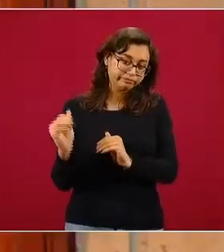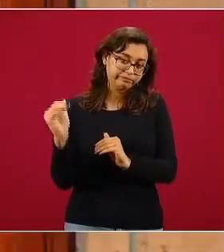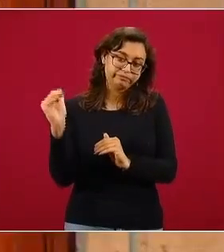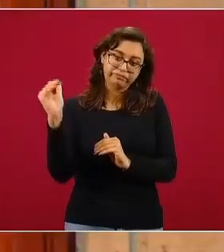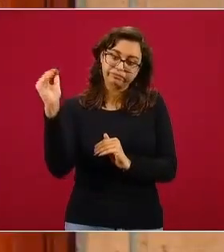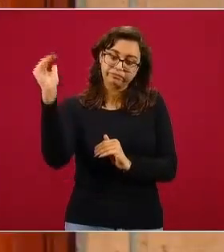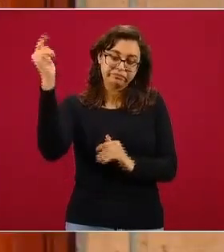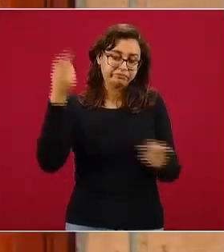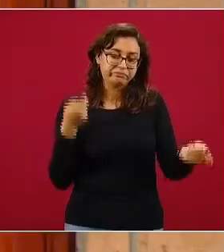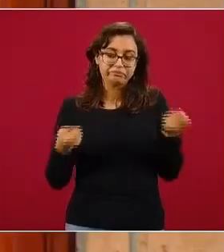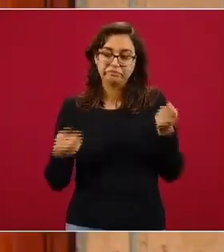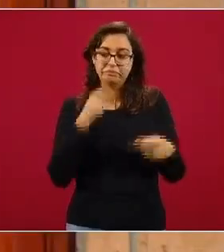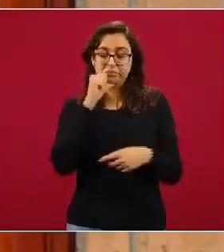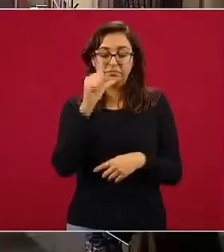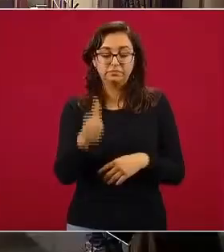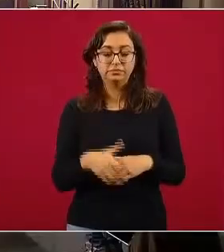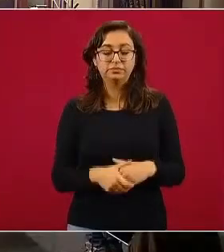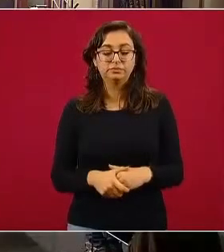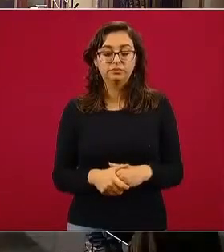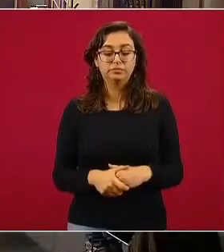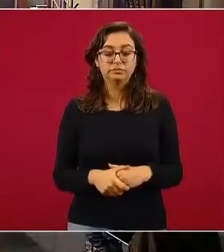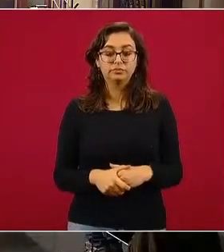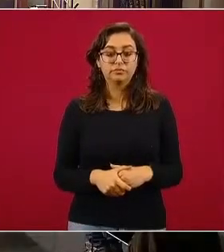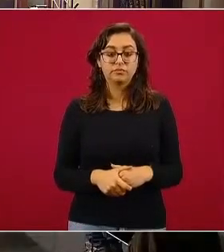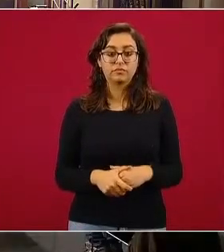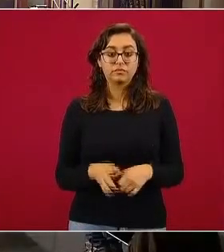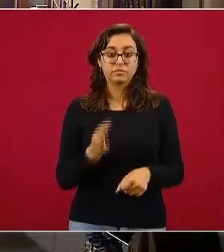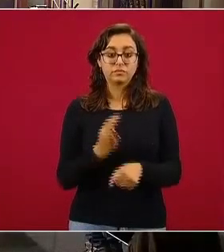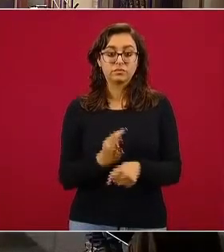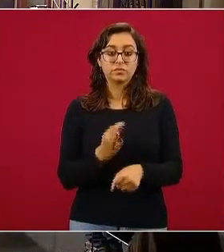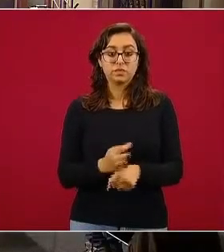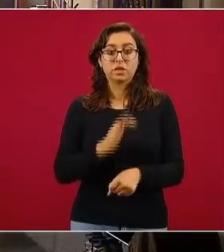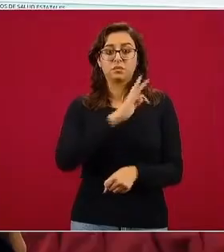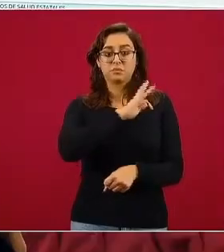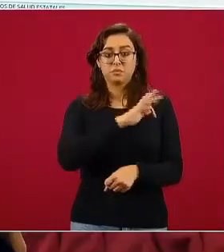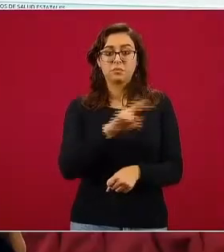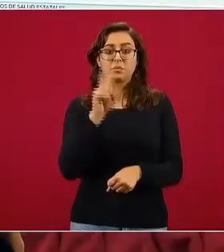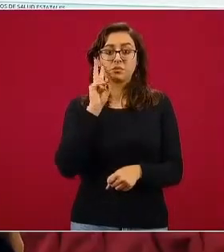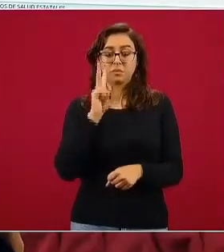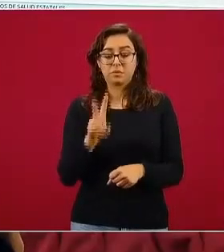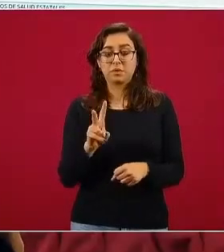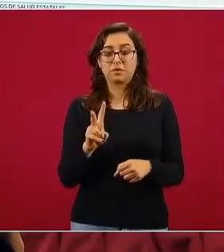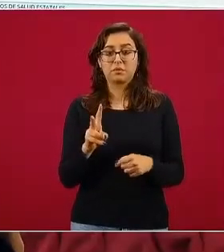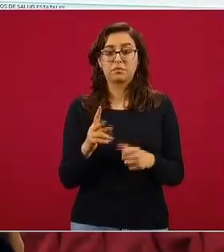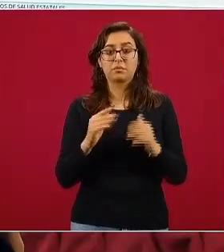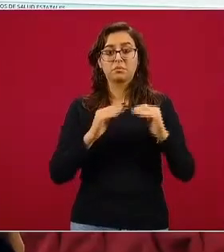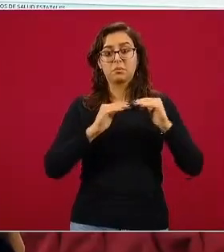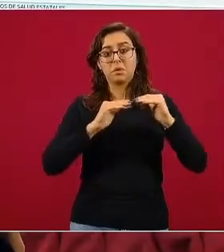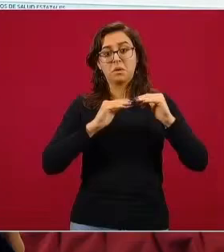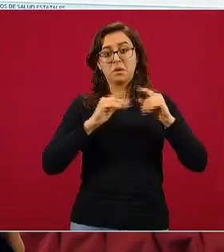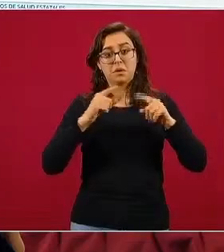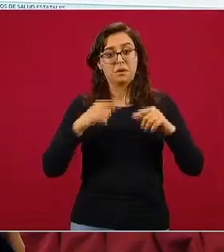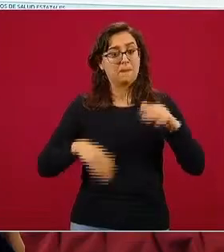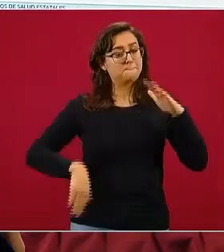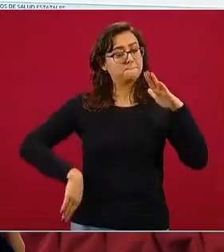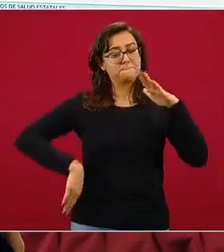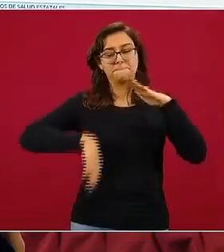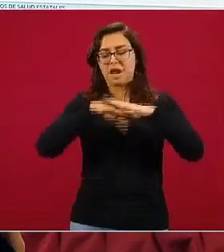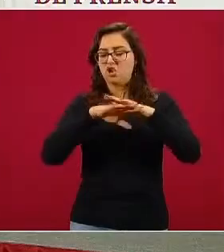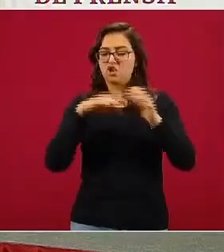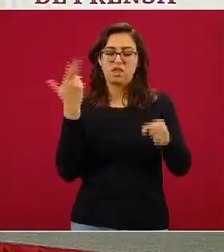continuar el ascenso. La caída que tenemos en general, es decir, desde cuando tuvimos la máxima cantidad de